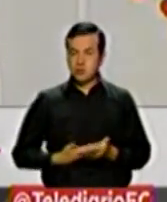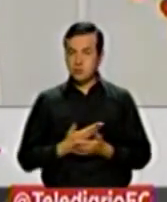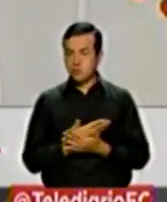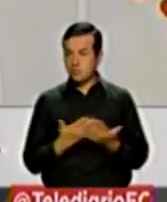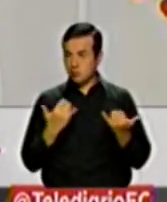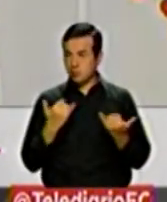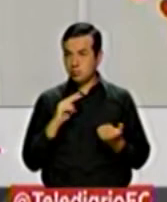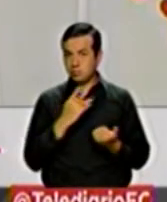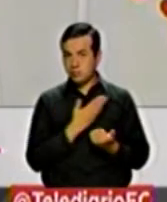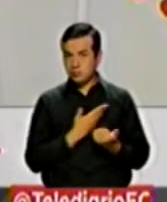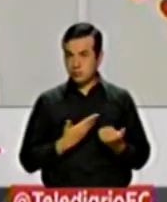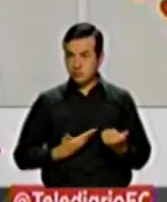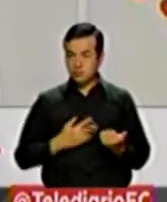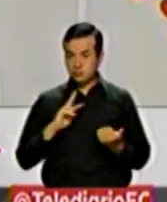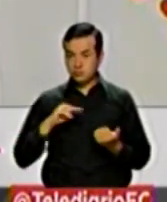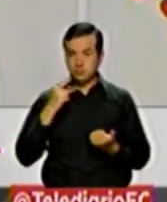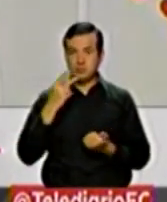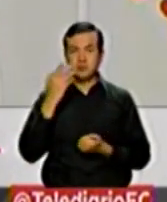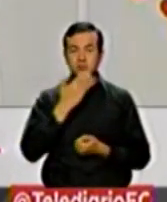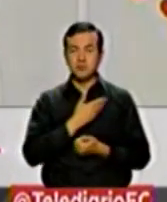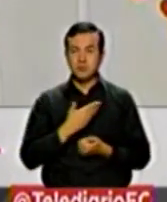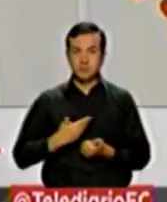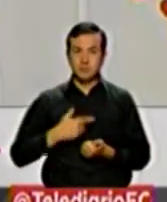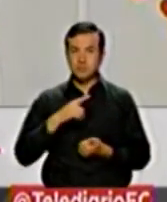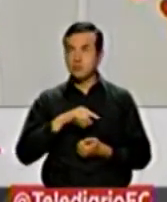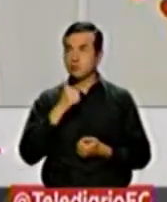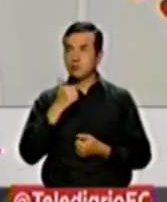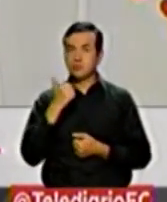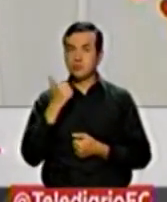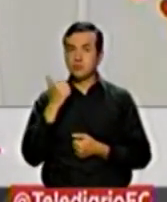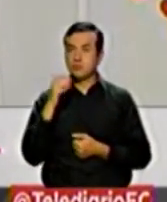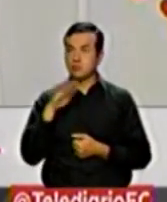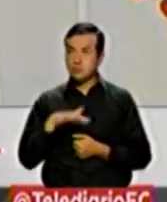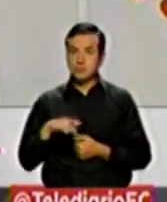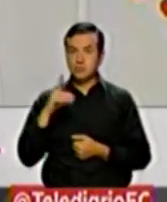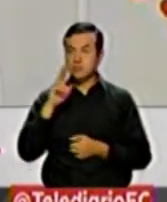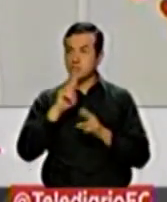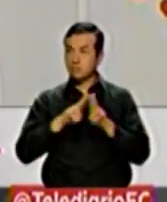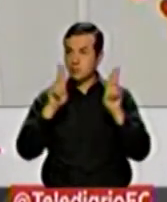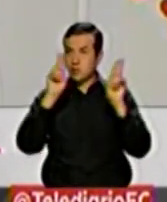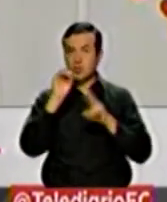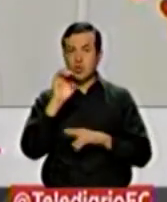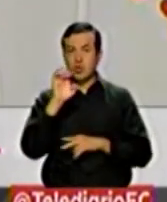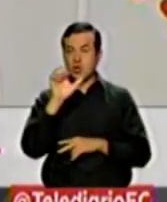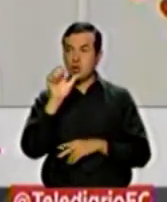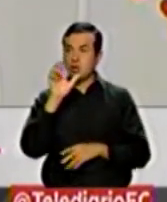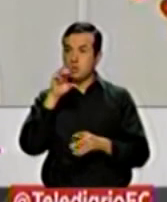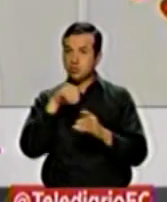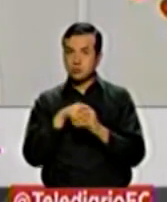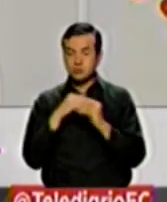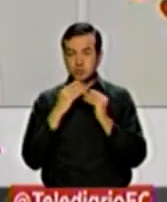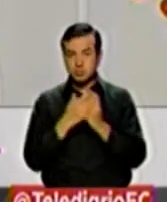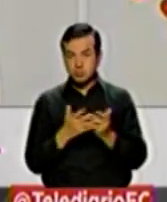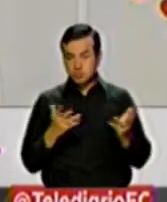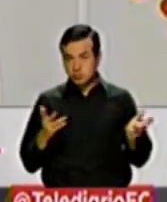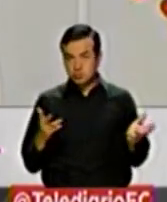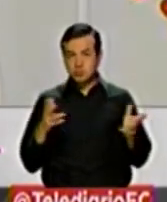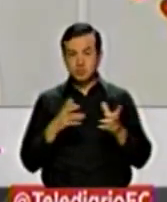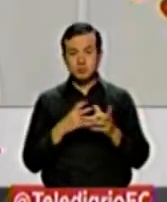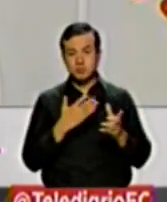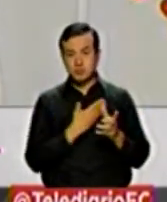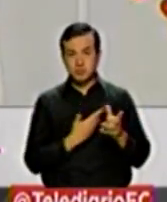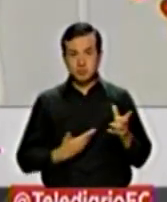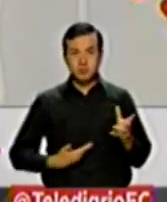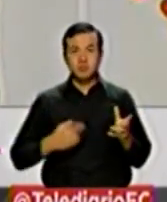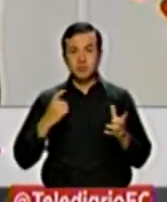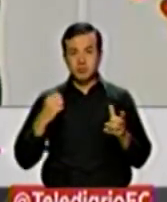ahora es presidente, fue enviado al servicio exterior, entiendo que estaba en Naciones Unidas o en OEA. Yo creo que el presidente